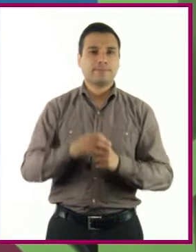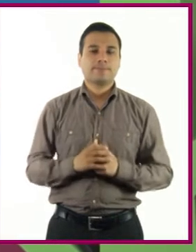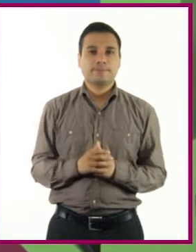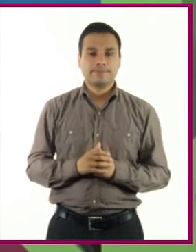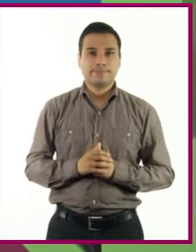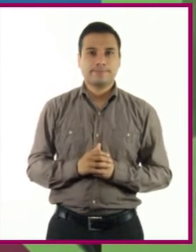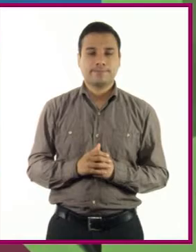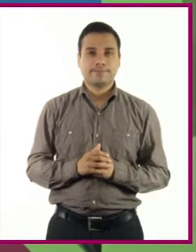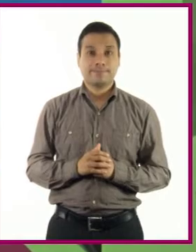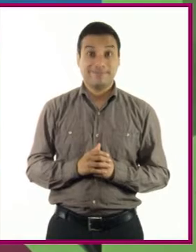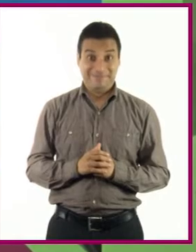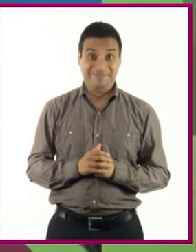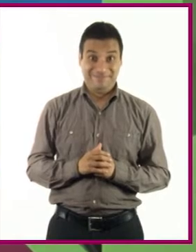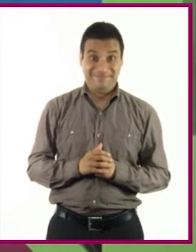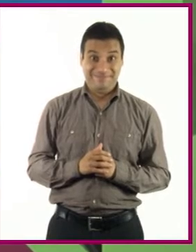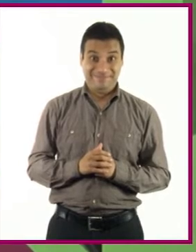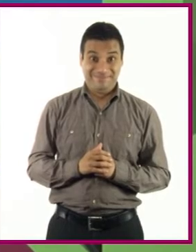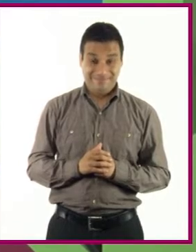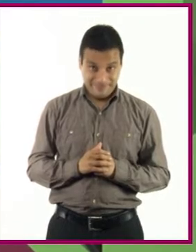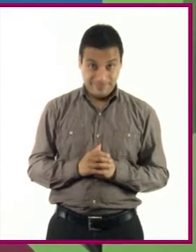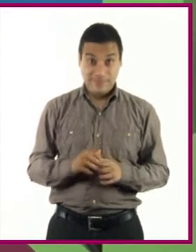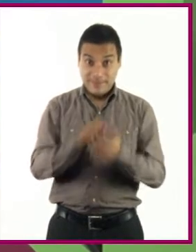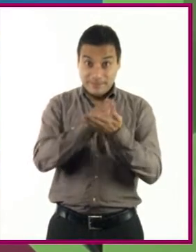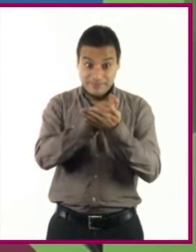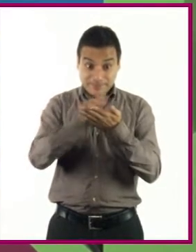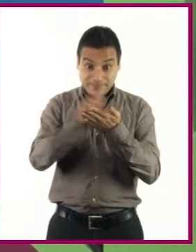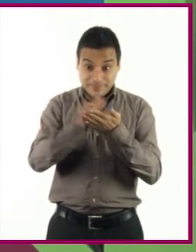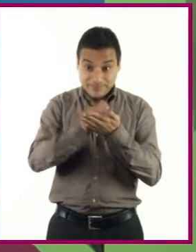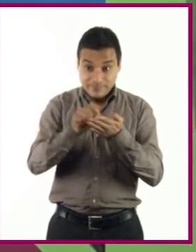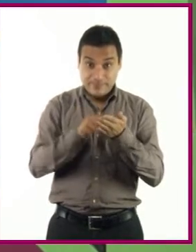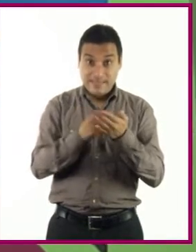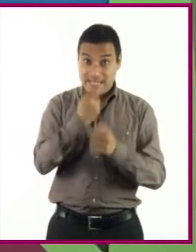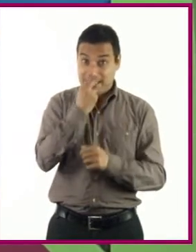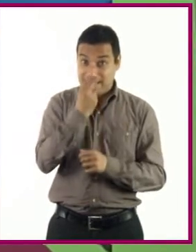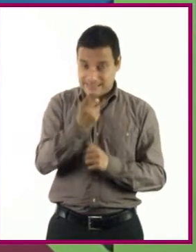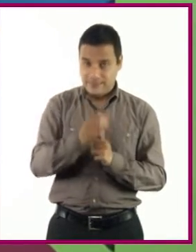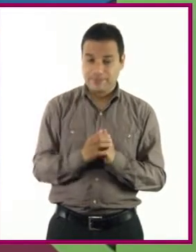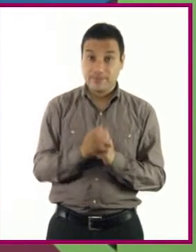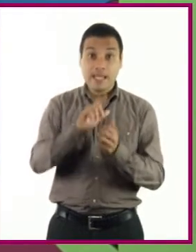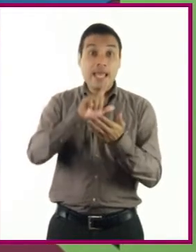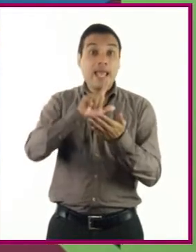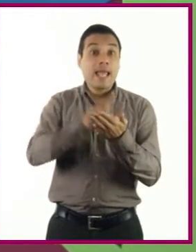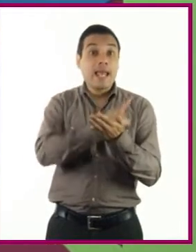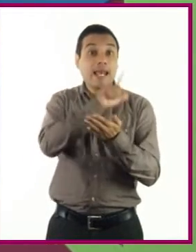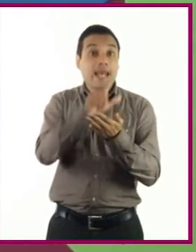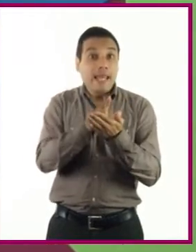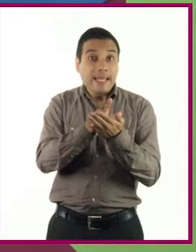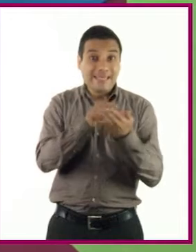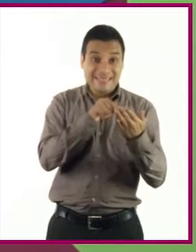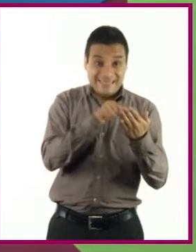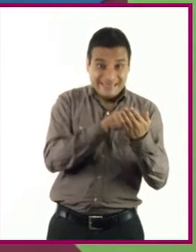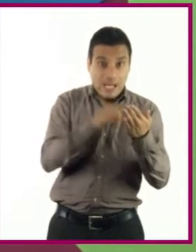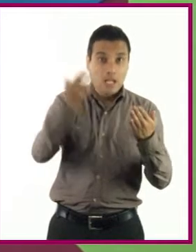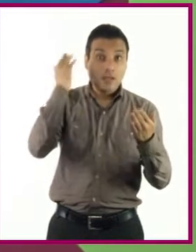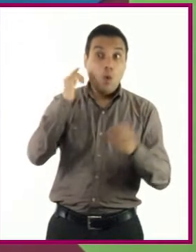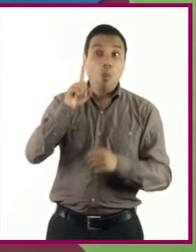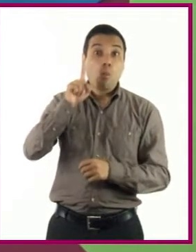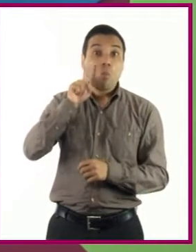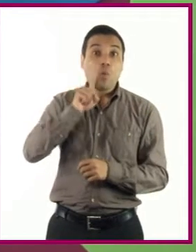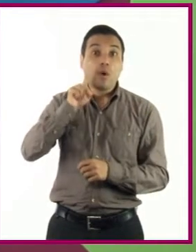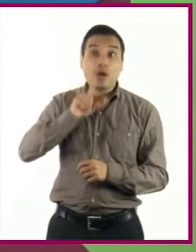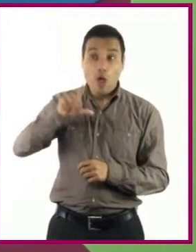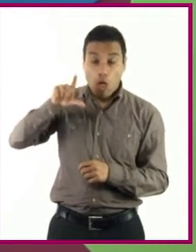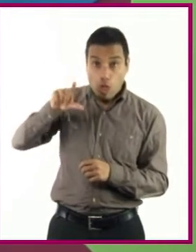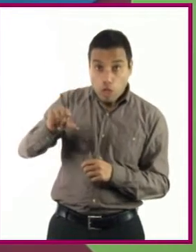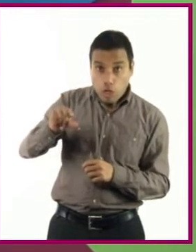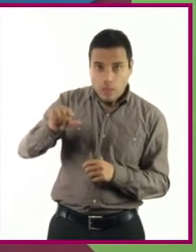Es decir, que la declaración condena aquellas leyes que excluían o menospreciaban a las mujeres